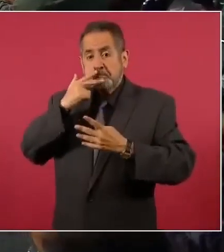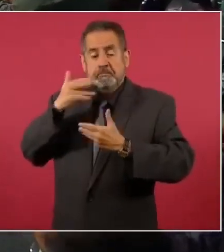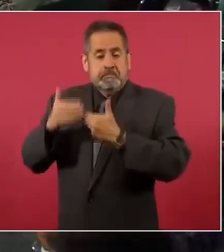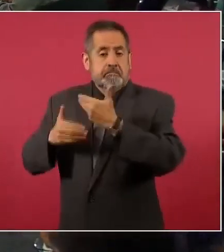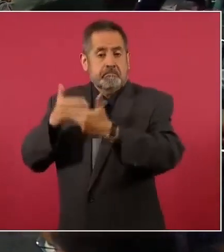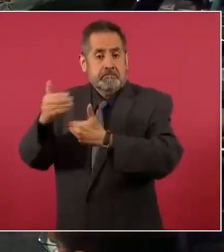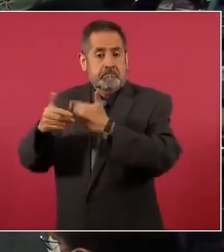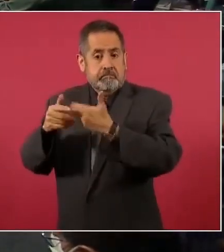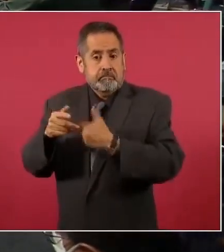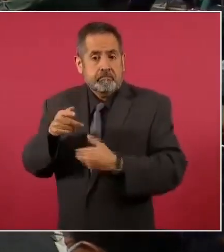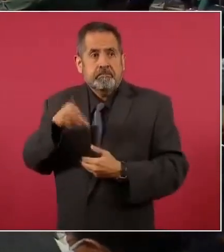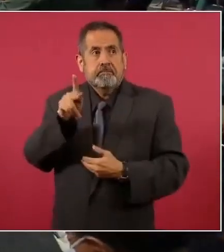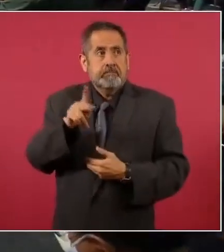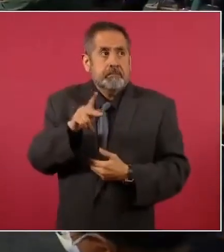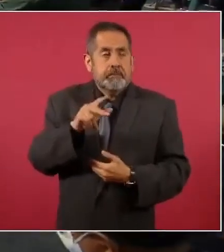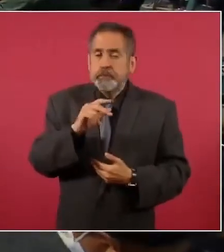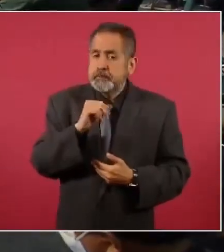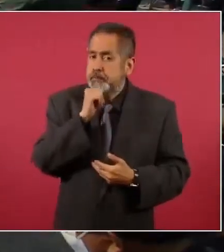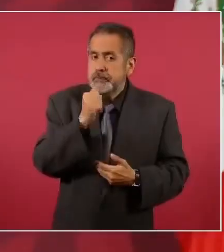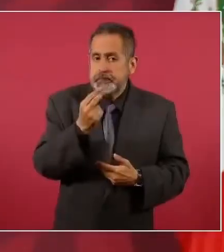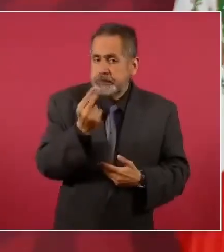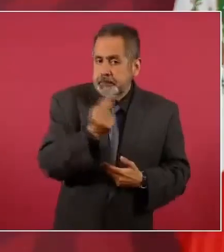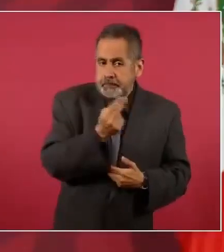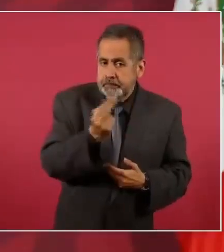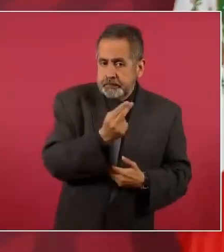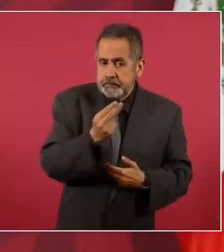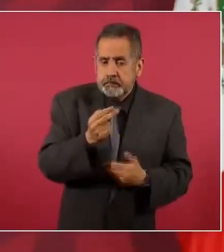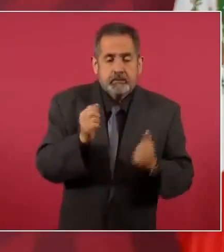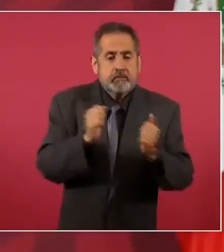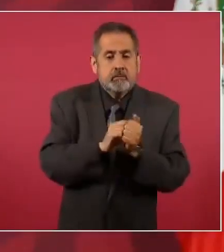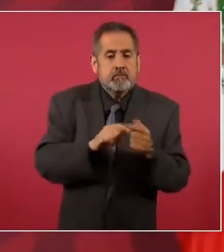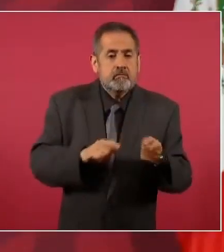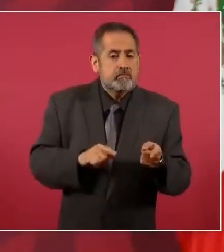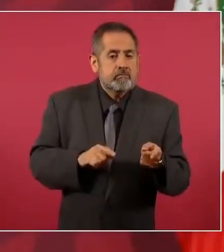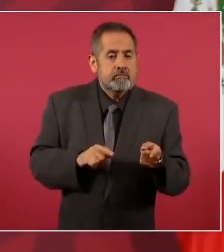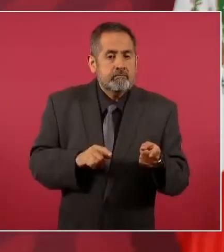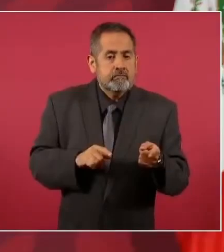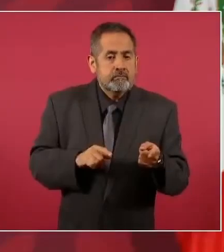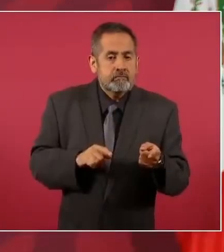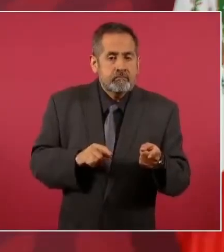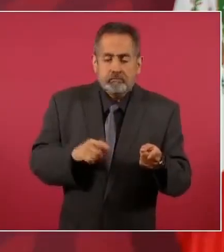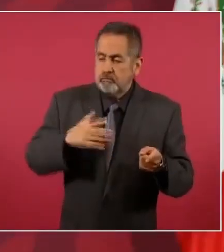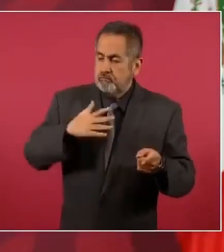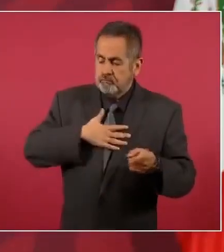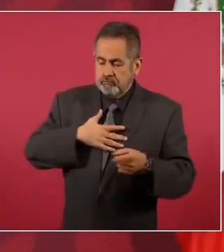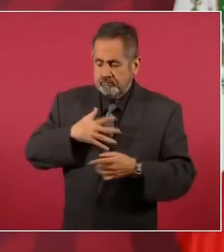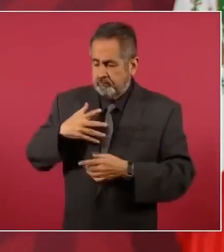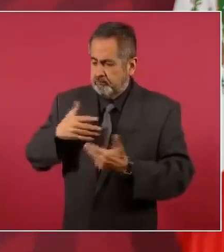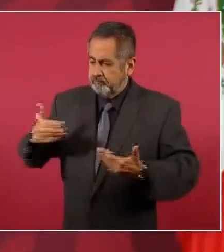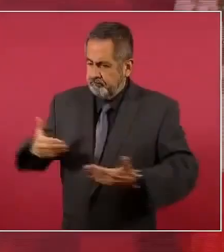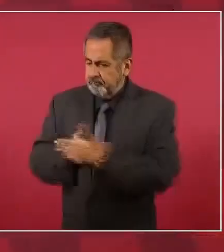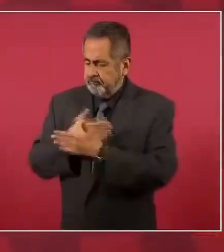de la pérdida de nuestros orígenes,